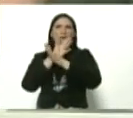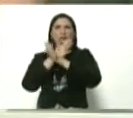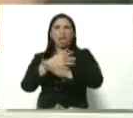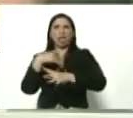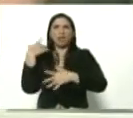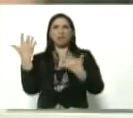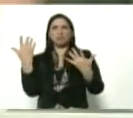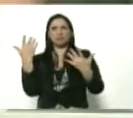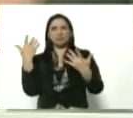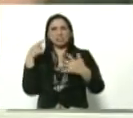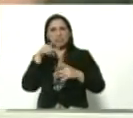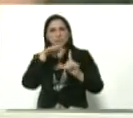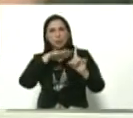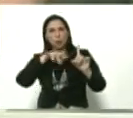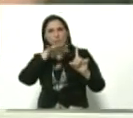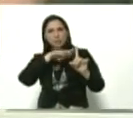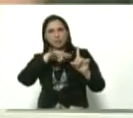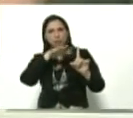esta conspiración.